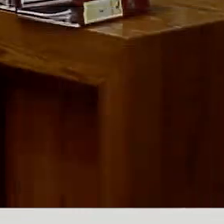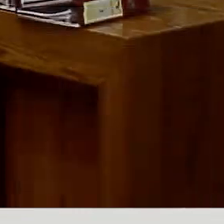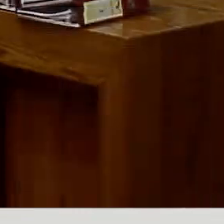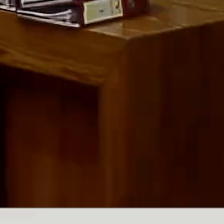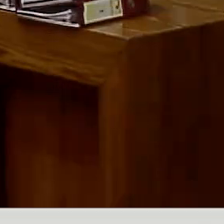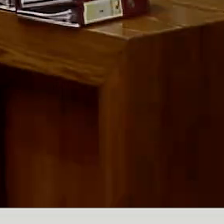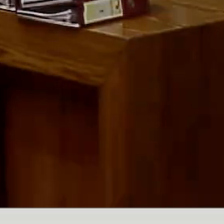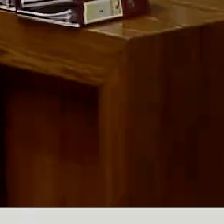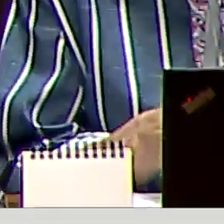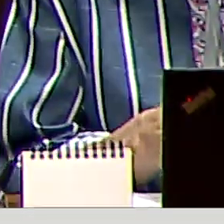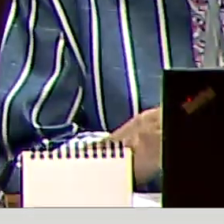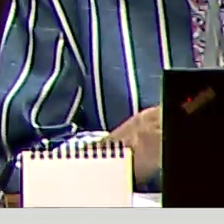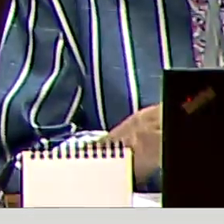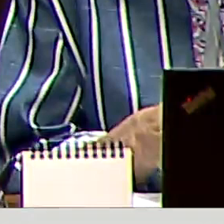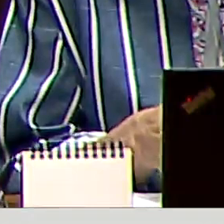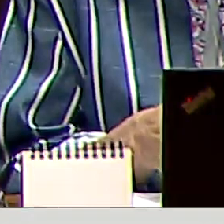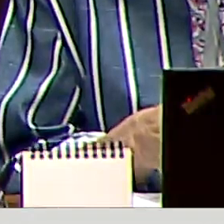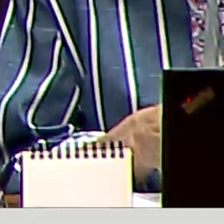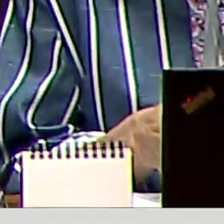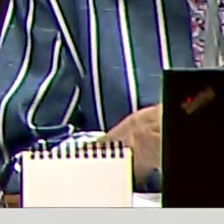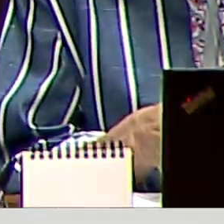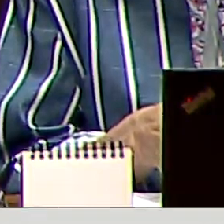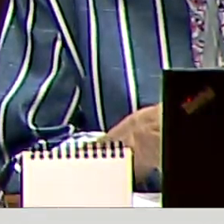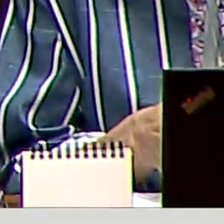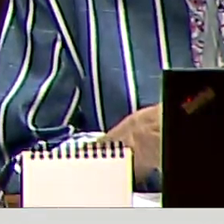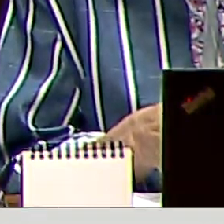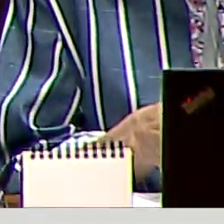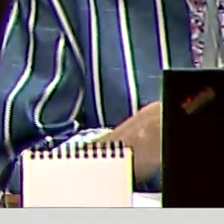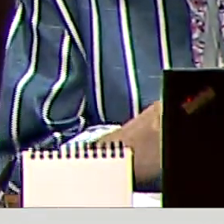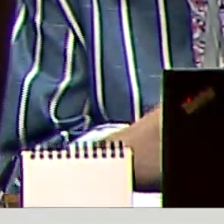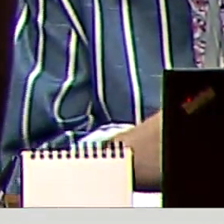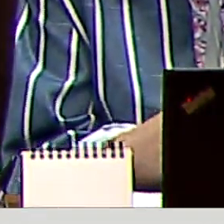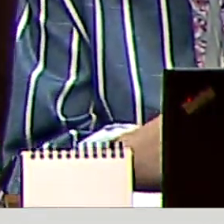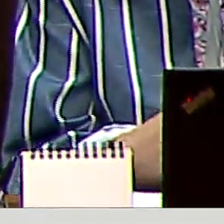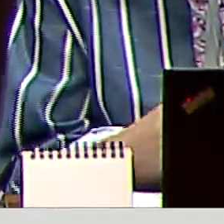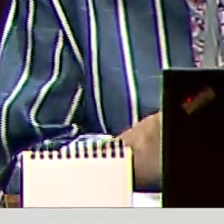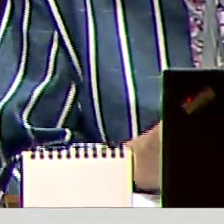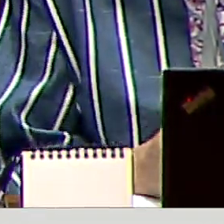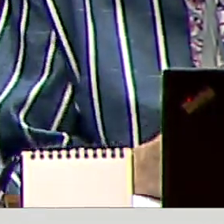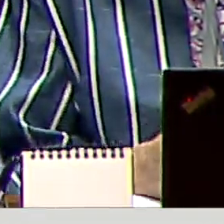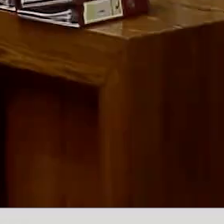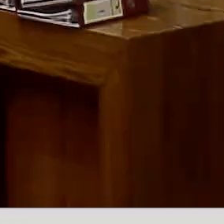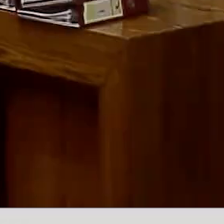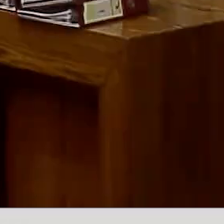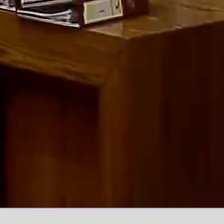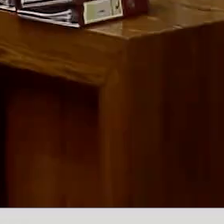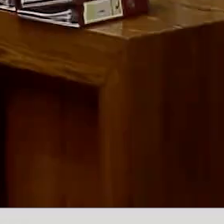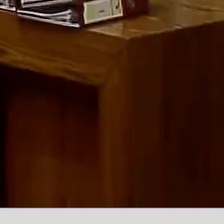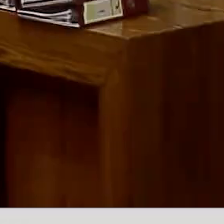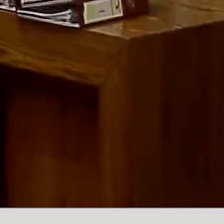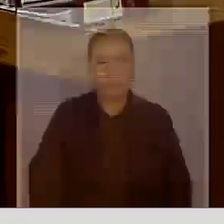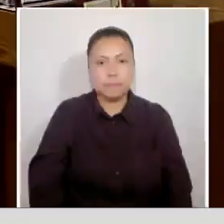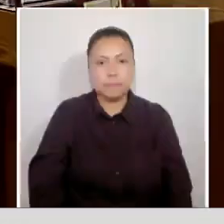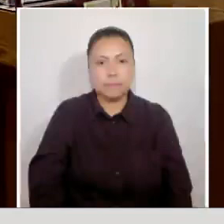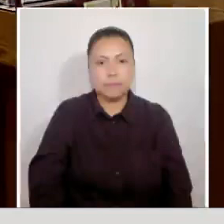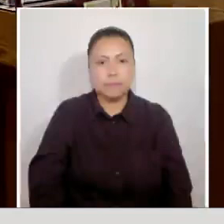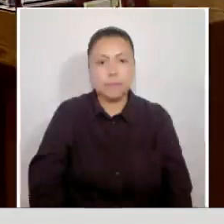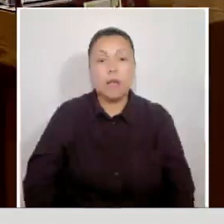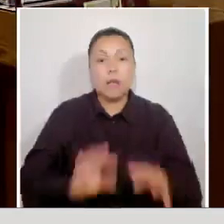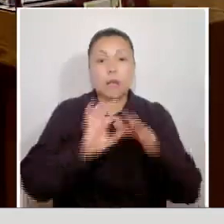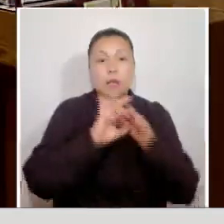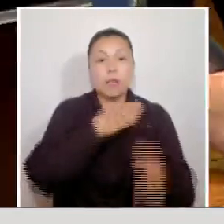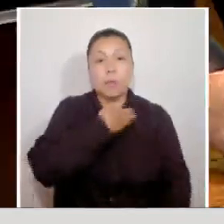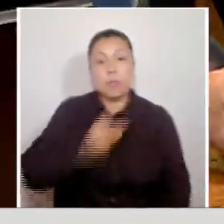presidente diputado camaño tiene la palabra Gracias presidente